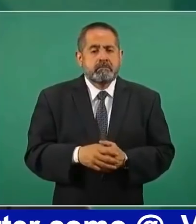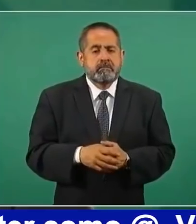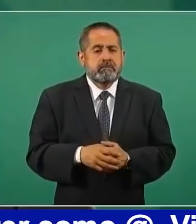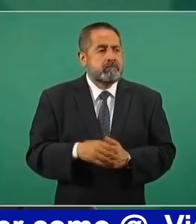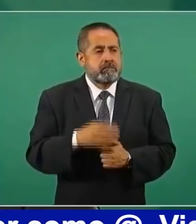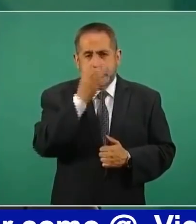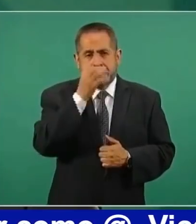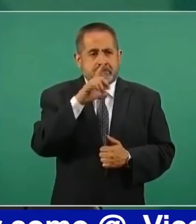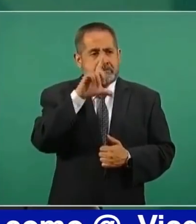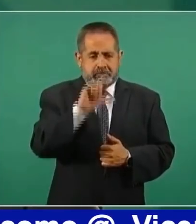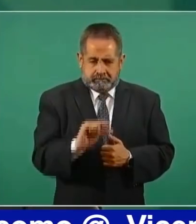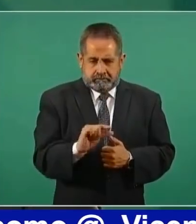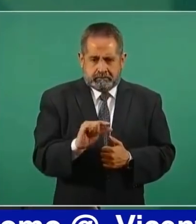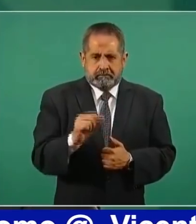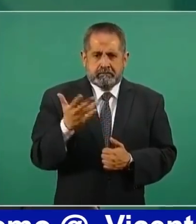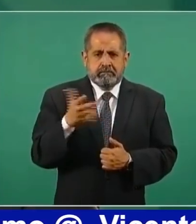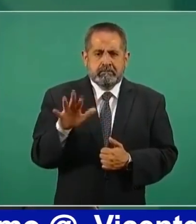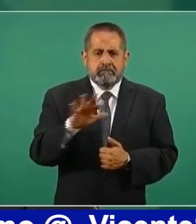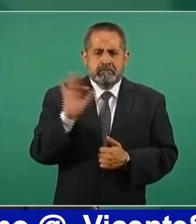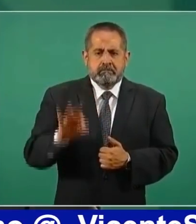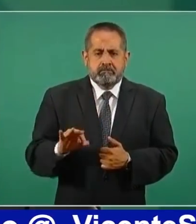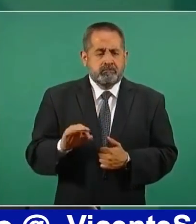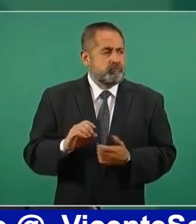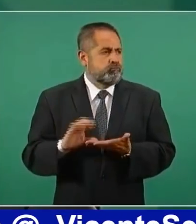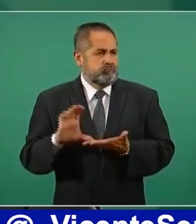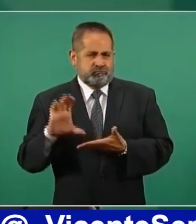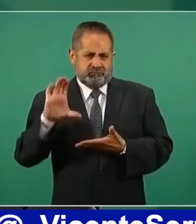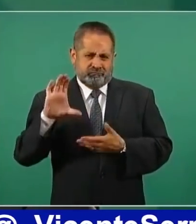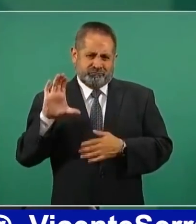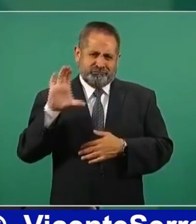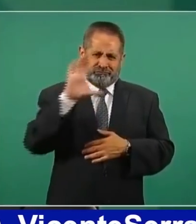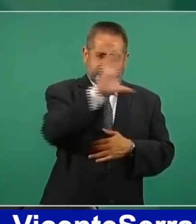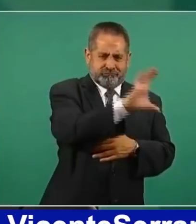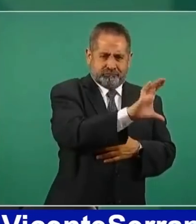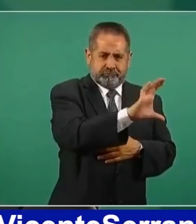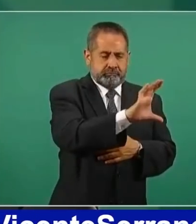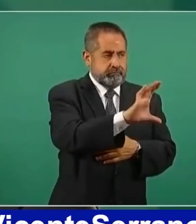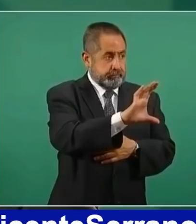el 10% de lo que se pagó.